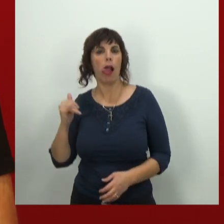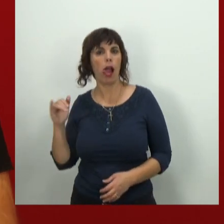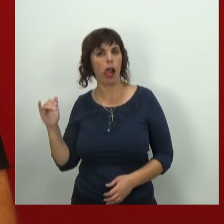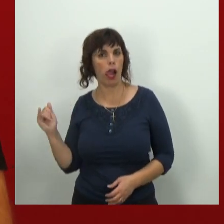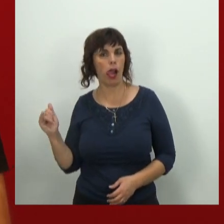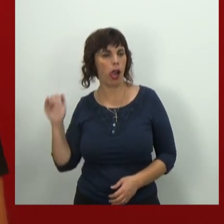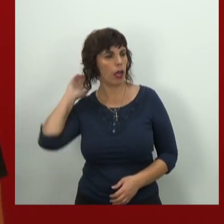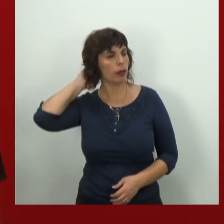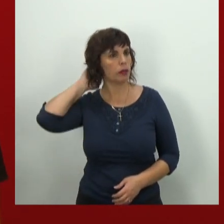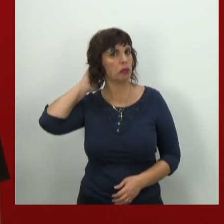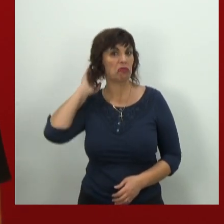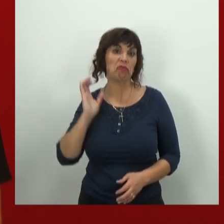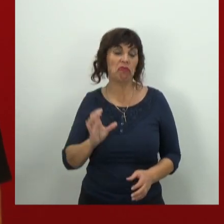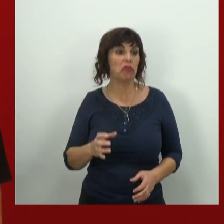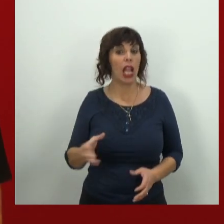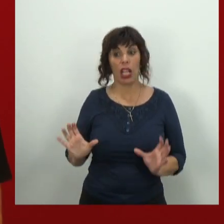que se parecen a la tierra,